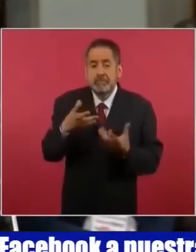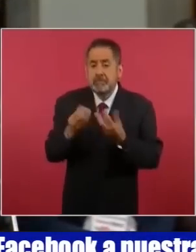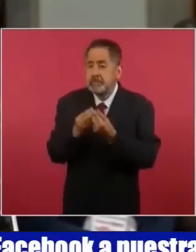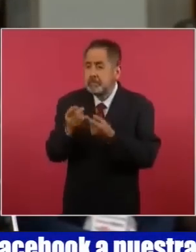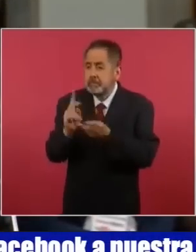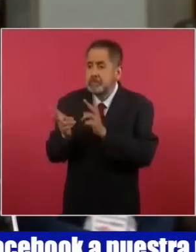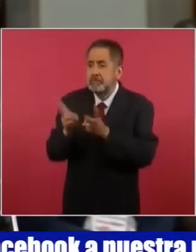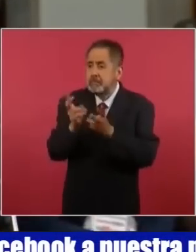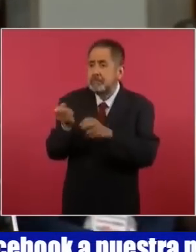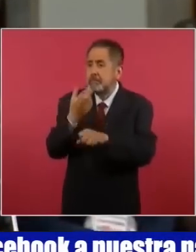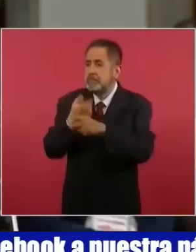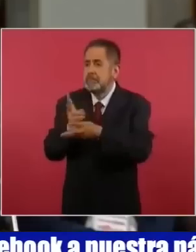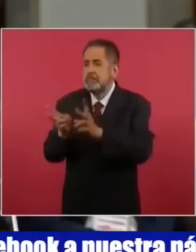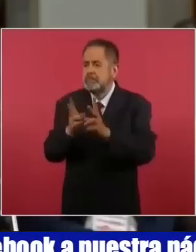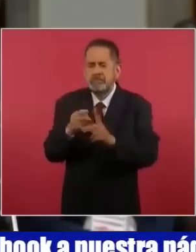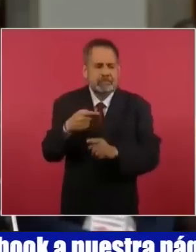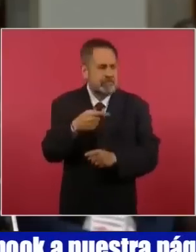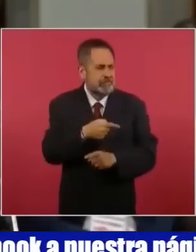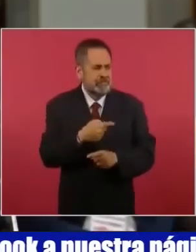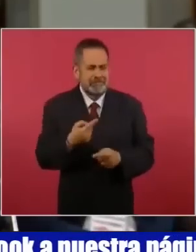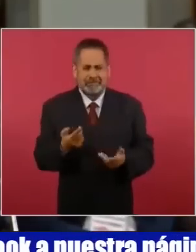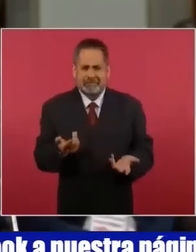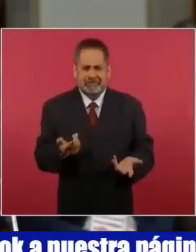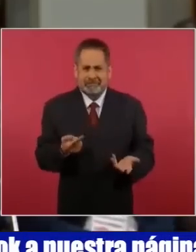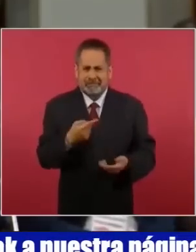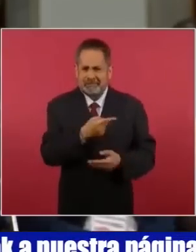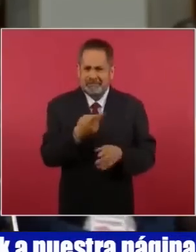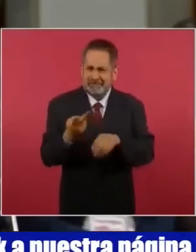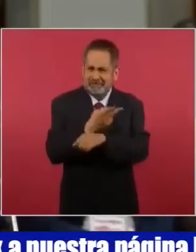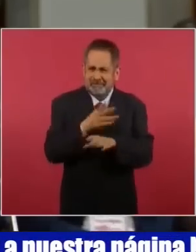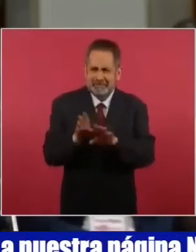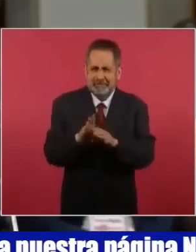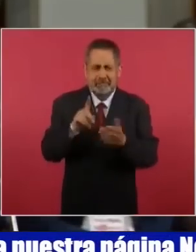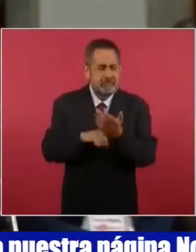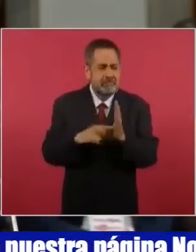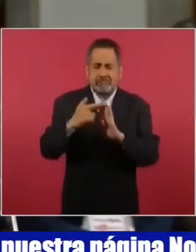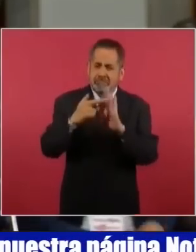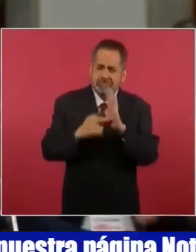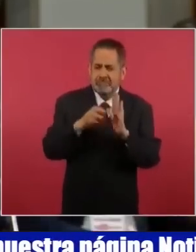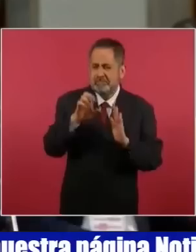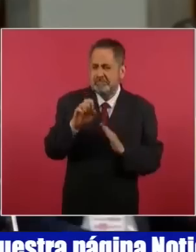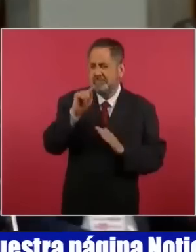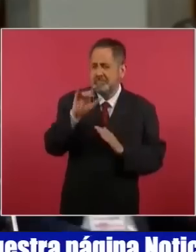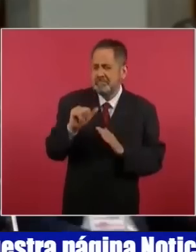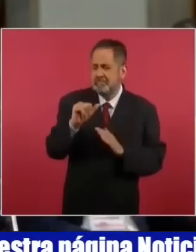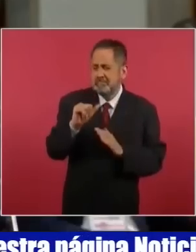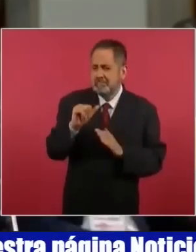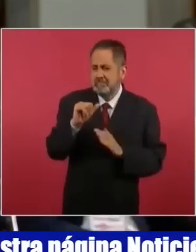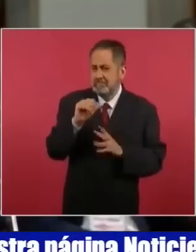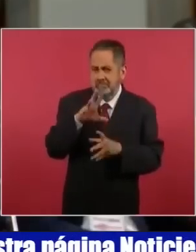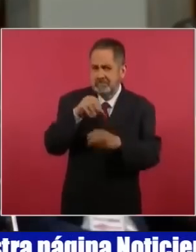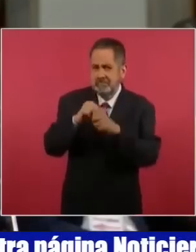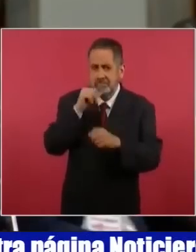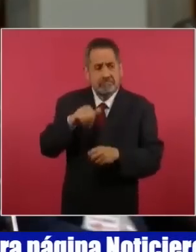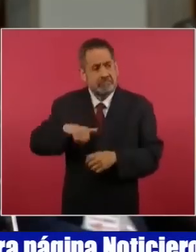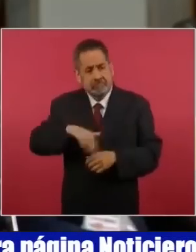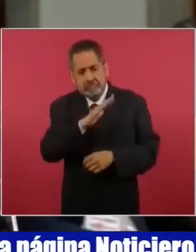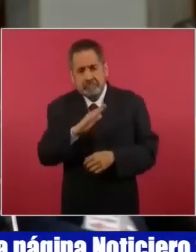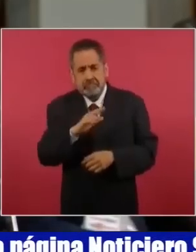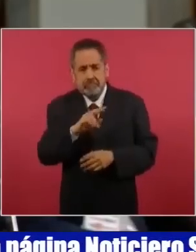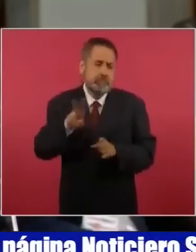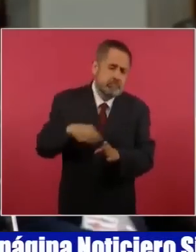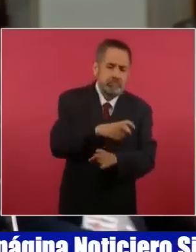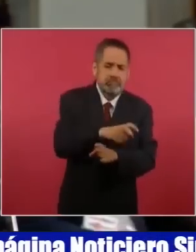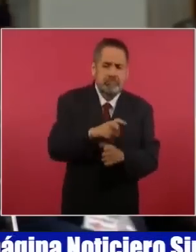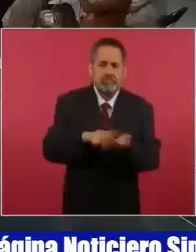las secretarias, y pues preguntarle qué opina al respecto. Una persona que violó los principios éticos de la empresa, pues ahora está en el lado del